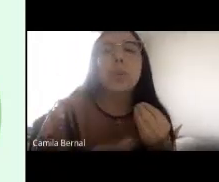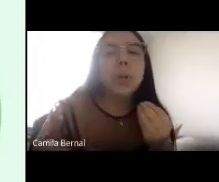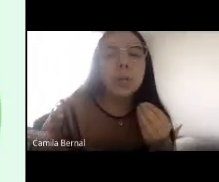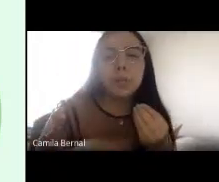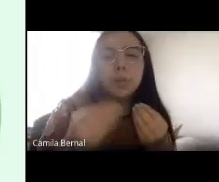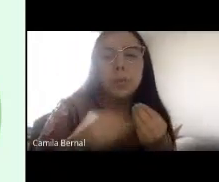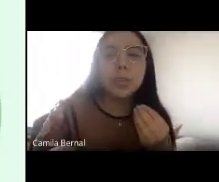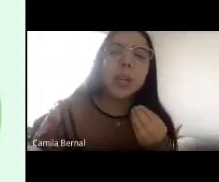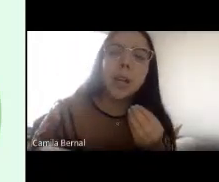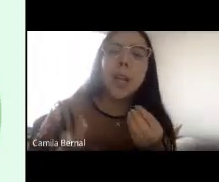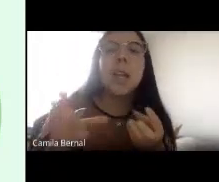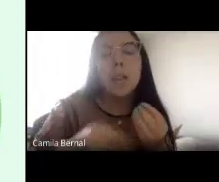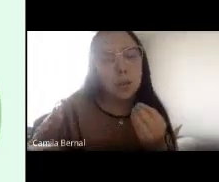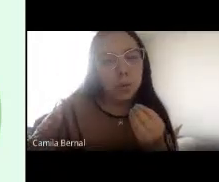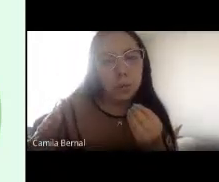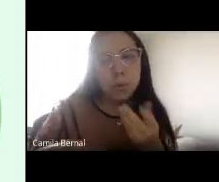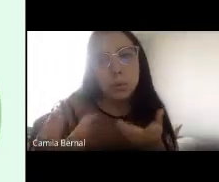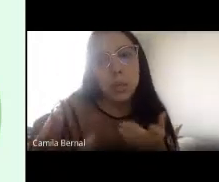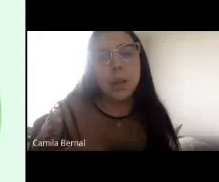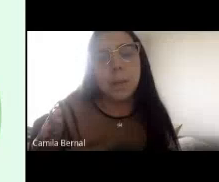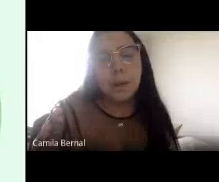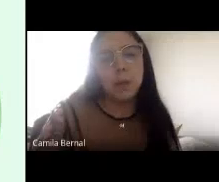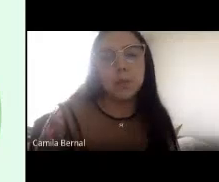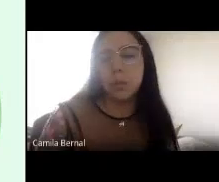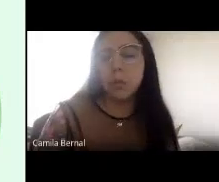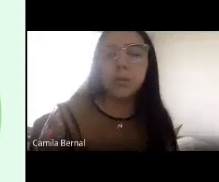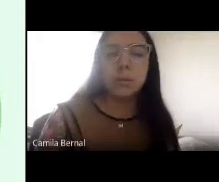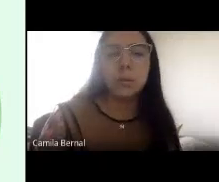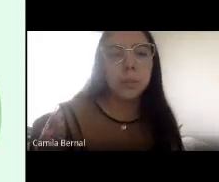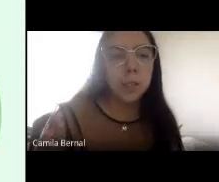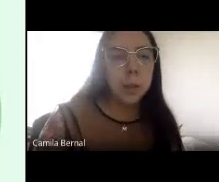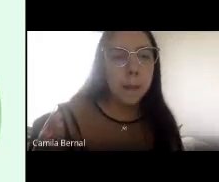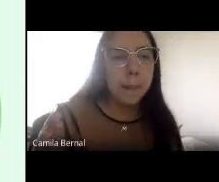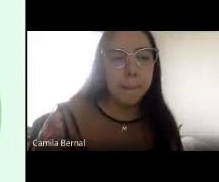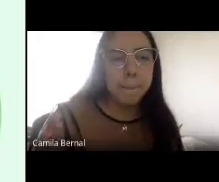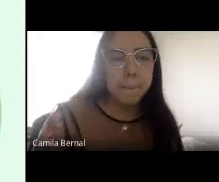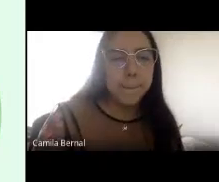no podemos cómo sacarla y cómo conducirla para nuestro uso.